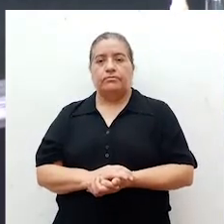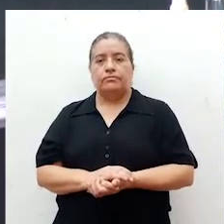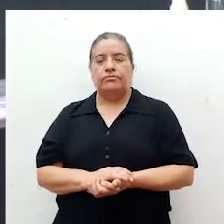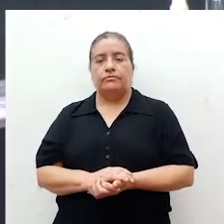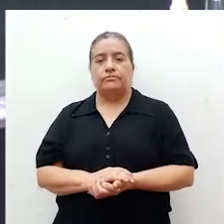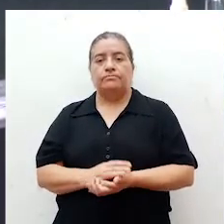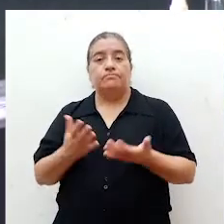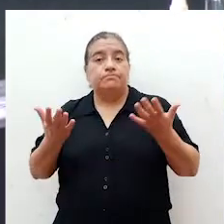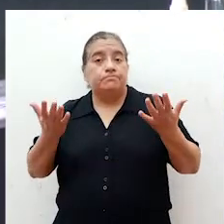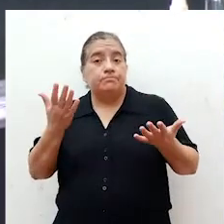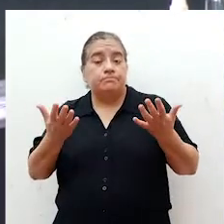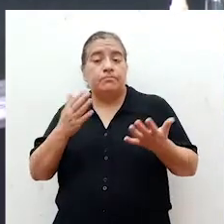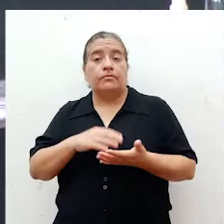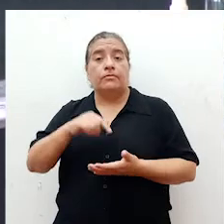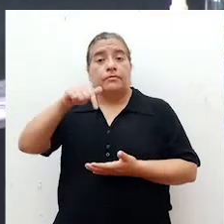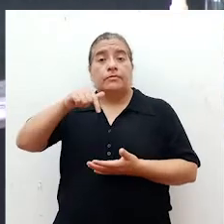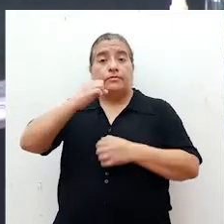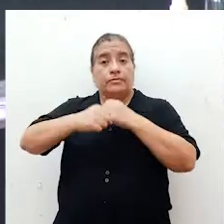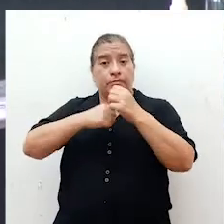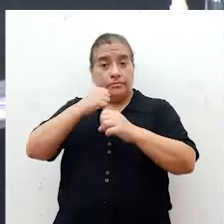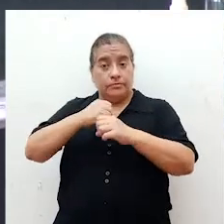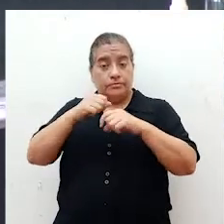viviendo.